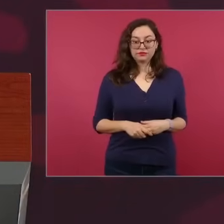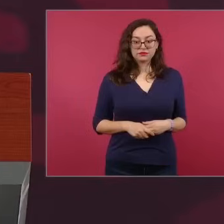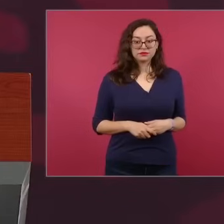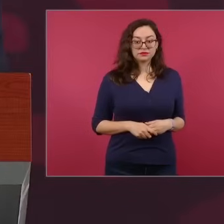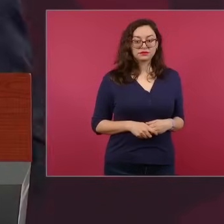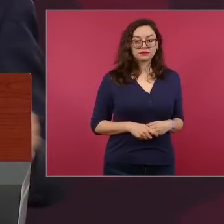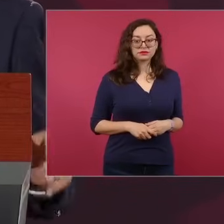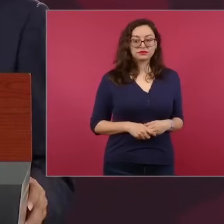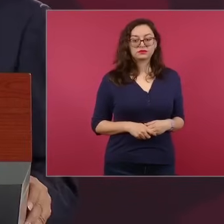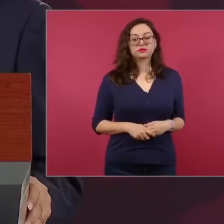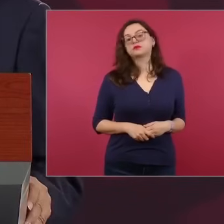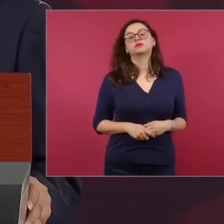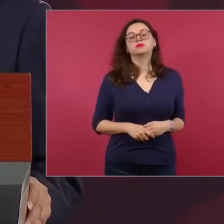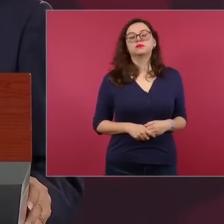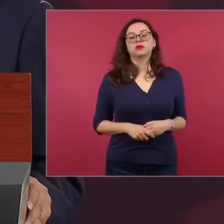chantajeados.